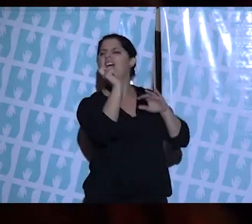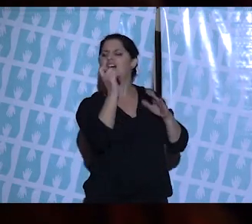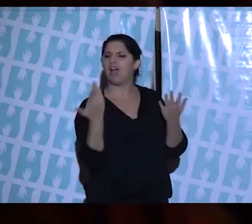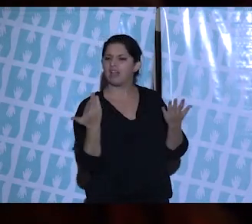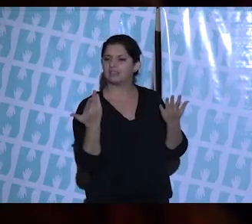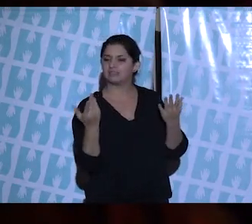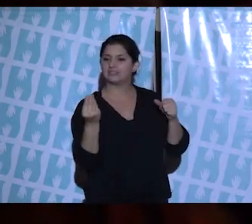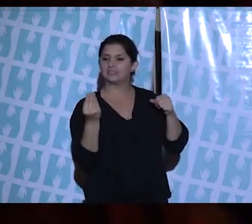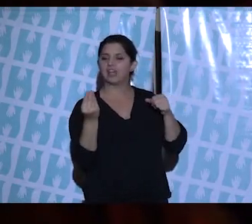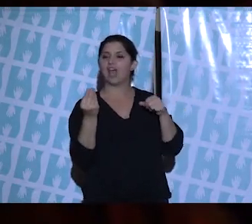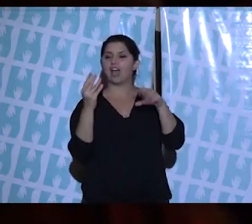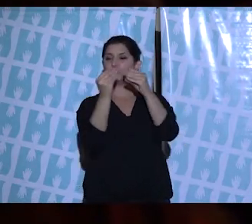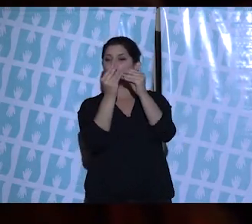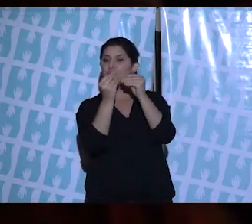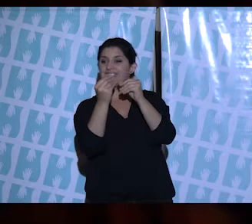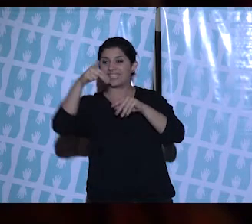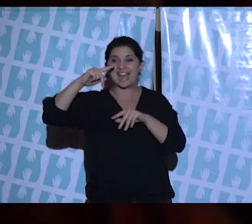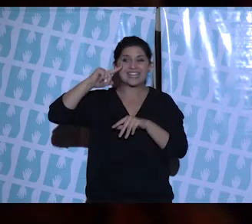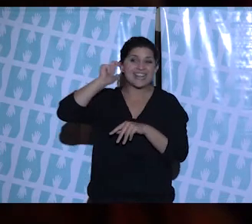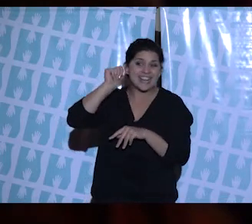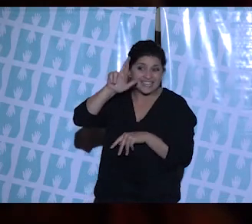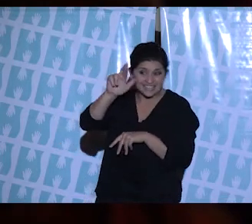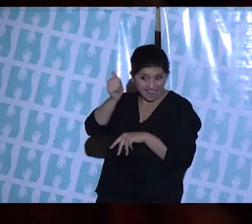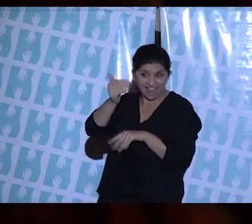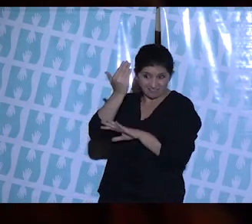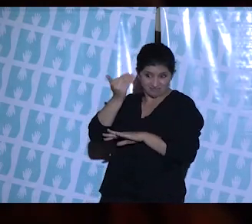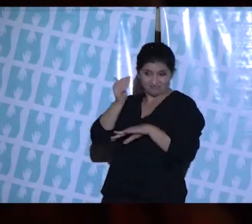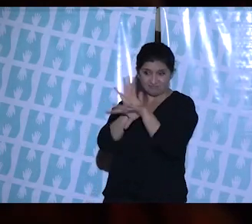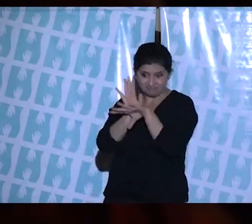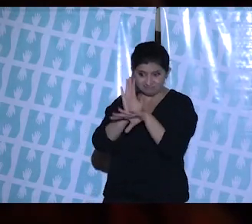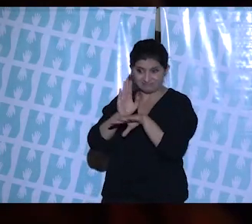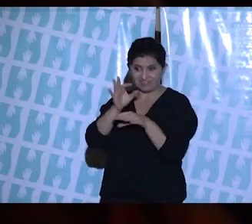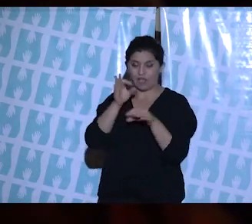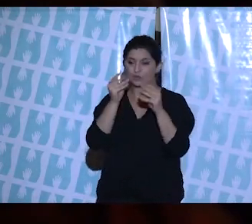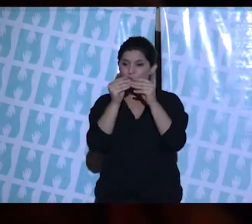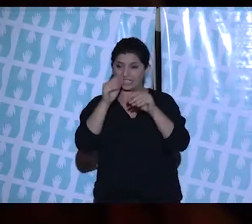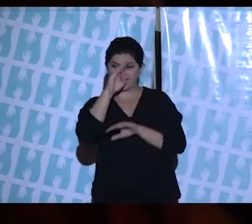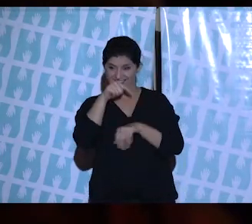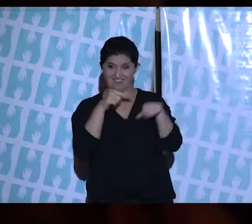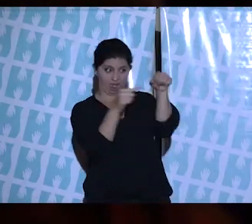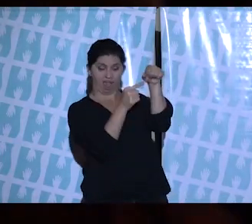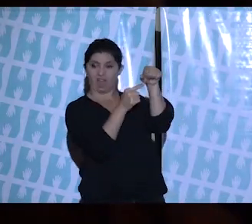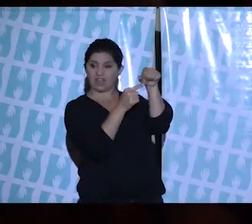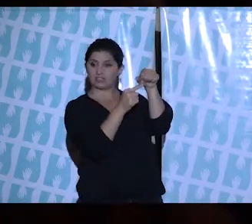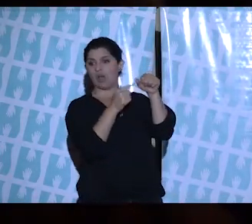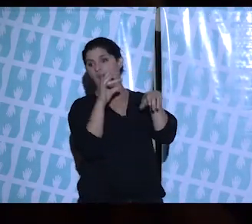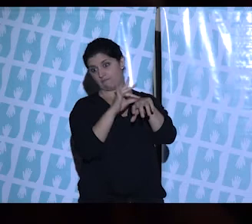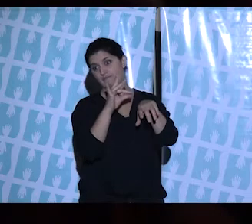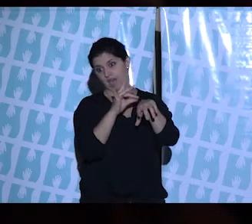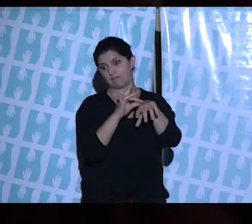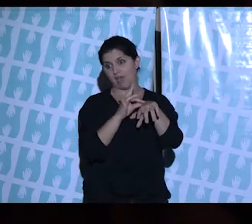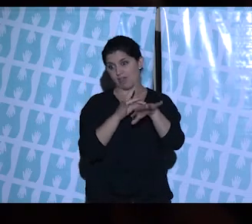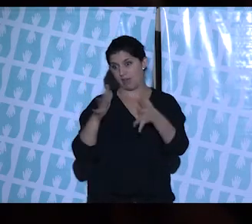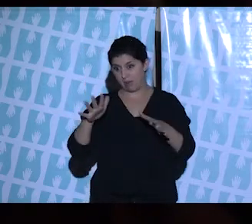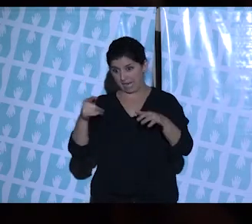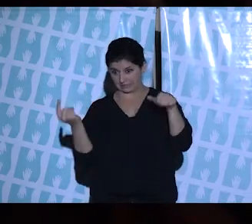La sustancia nigra, ese sector del cerebro que se enferma en la enfermedad de Parkinson, que tiene